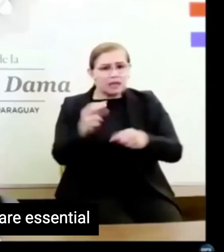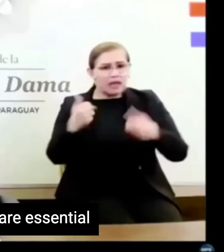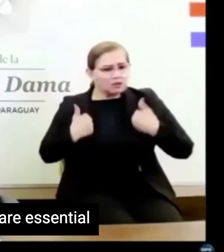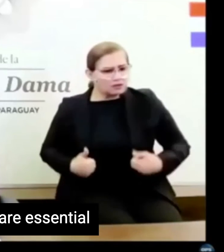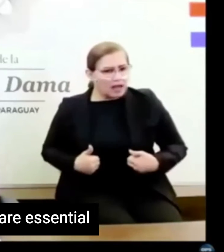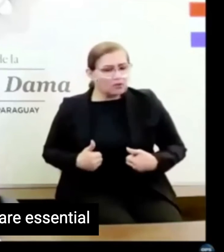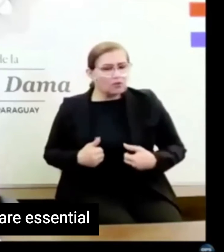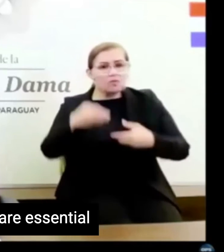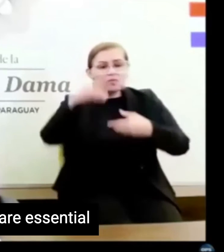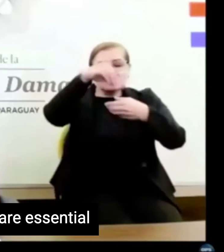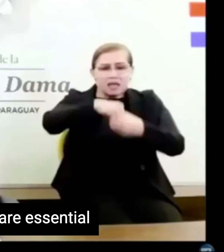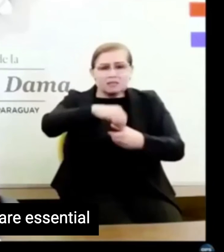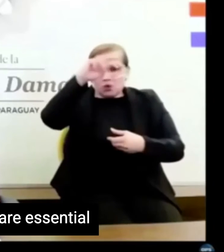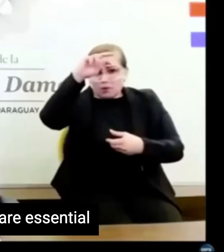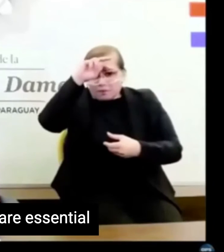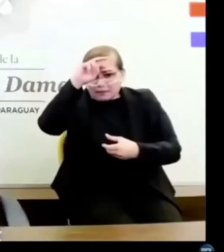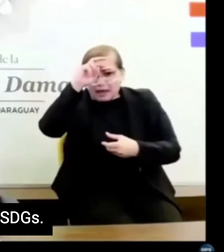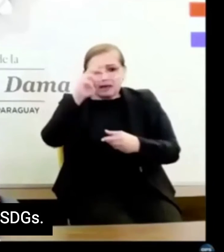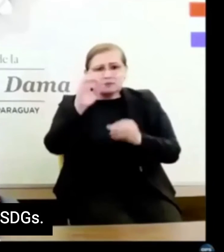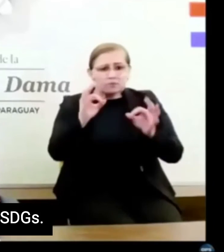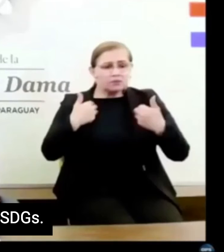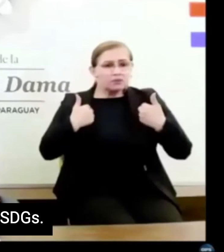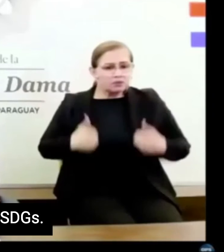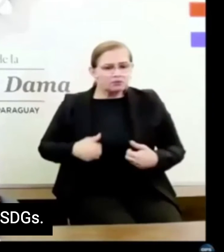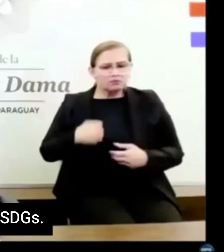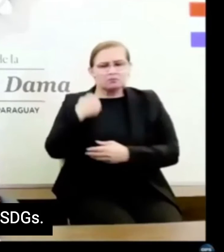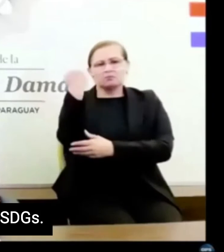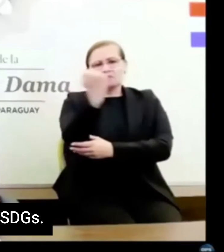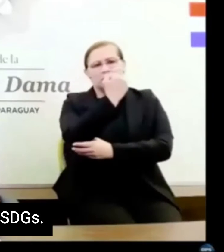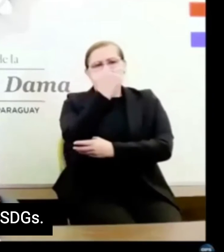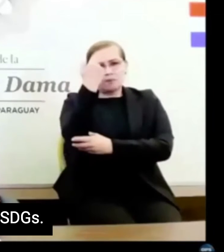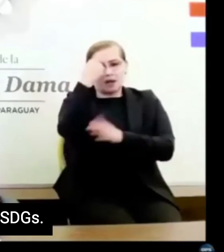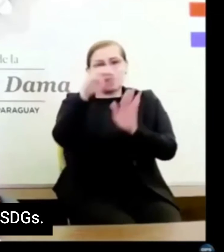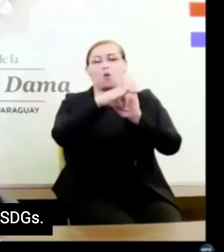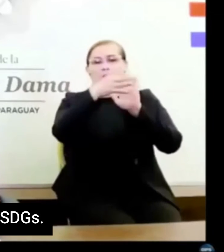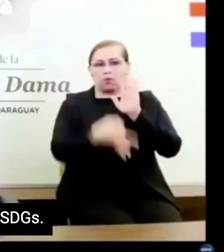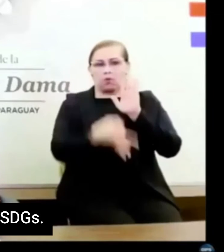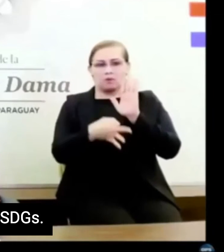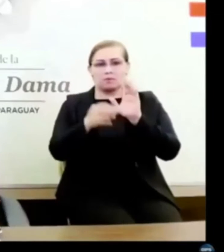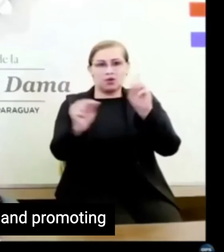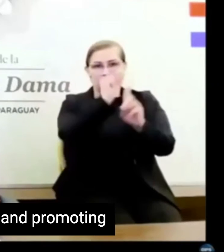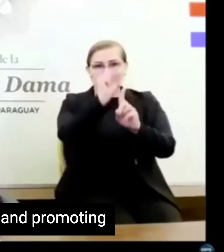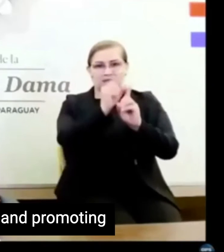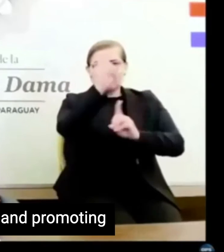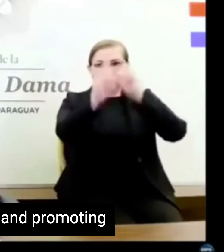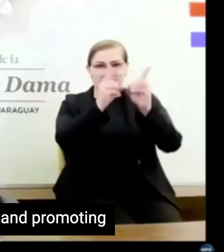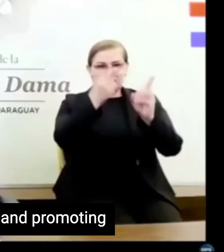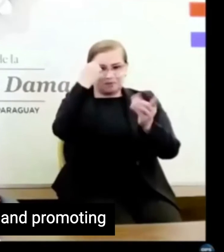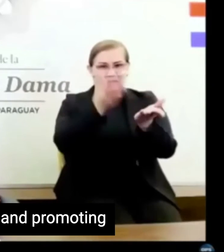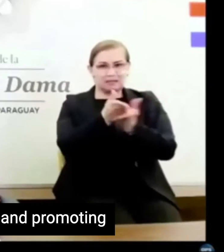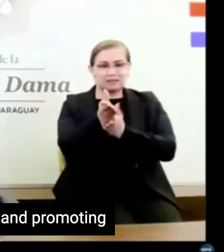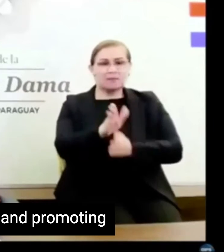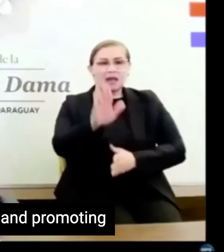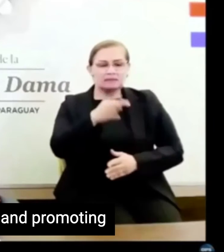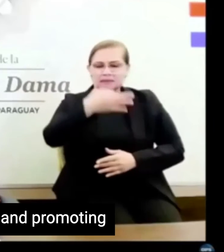en los establecimientos de salud, son esenciales para el cumplimiento de los ODS, así